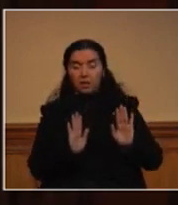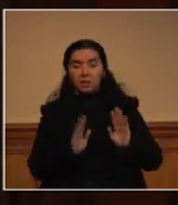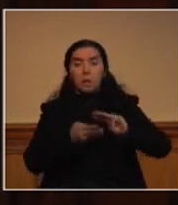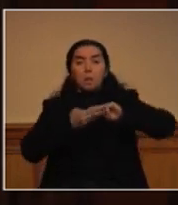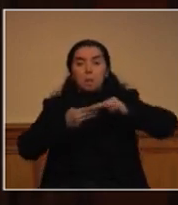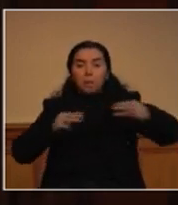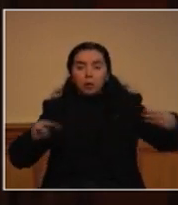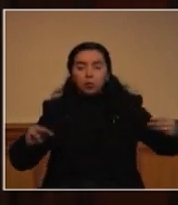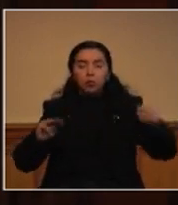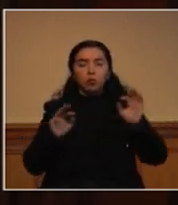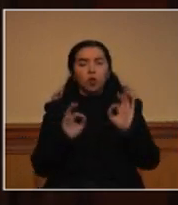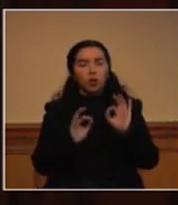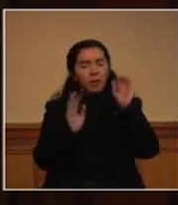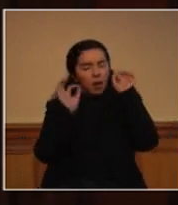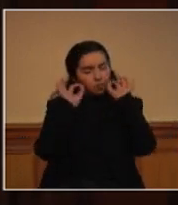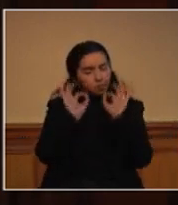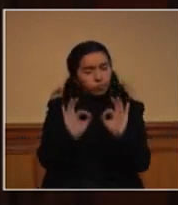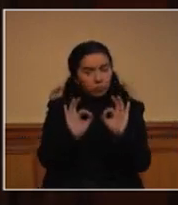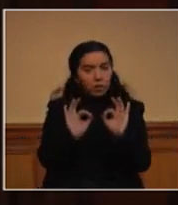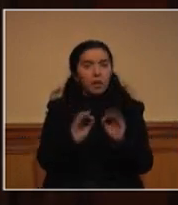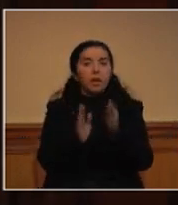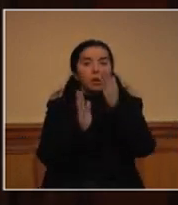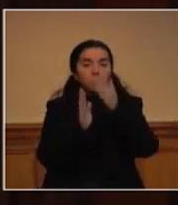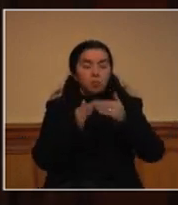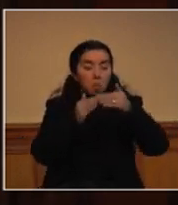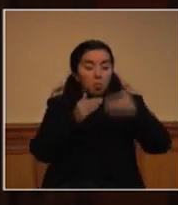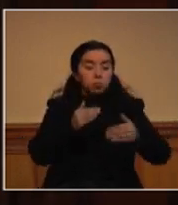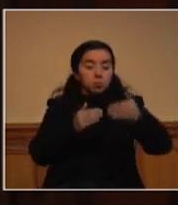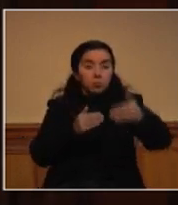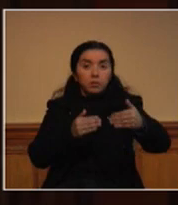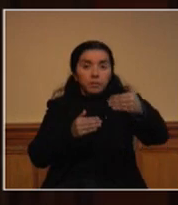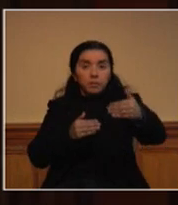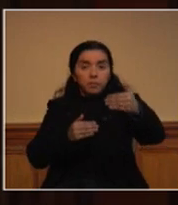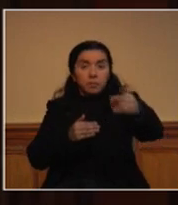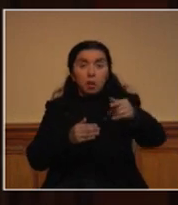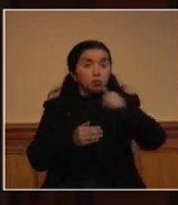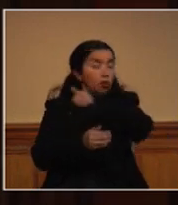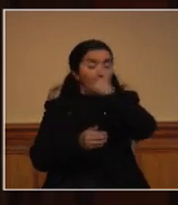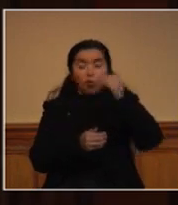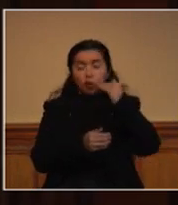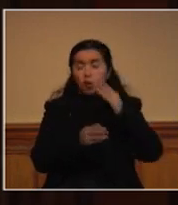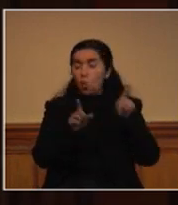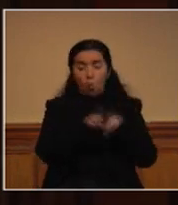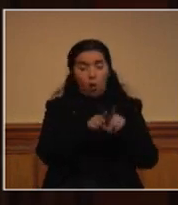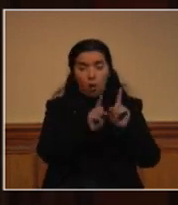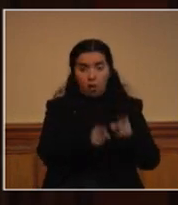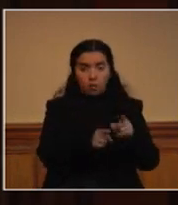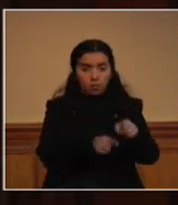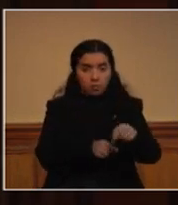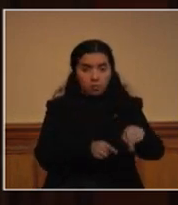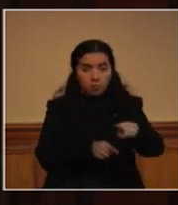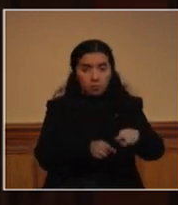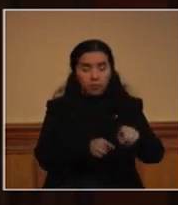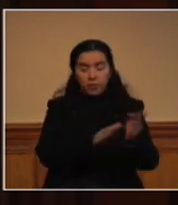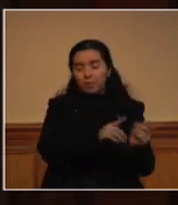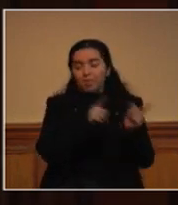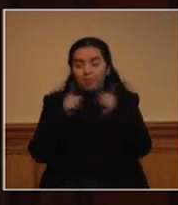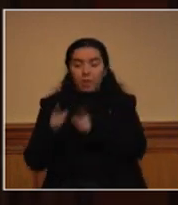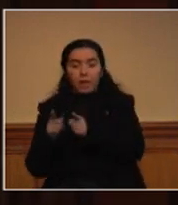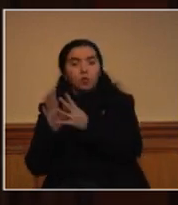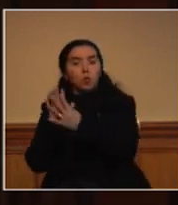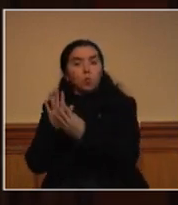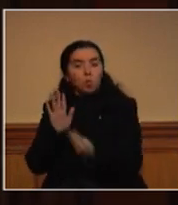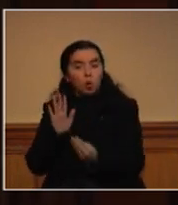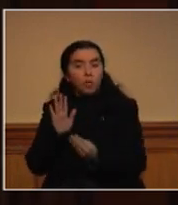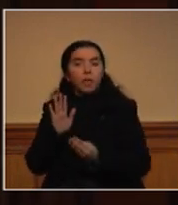metodología determinada y sistemática por la cual tenían que pasar todos los niños. Frente a este modelo